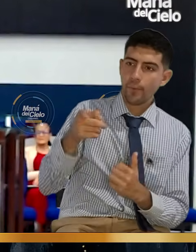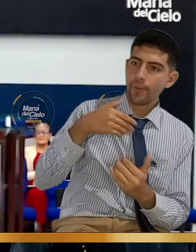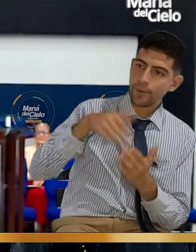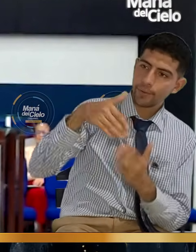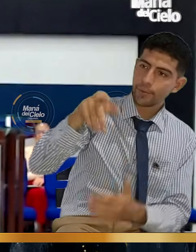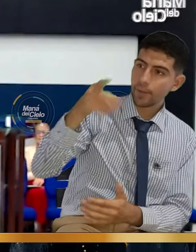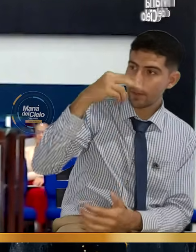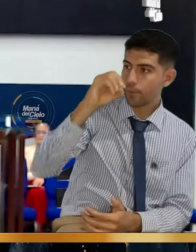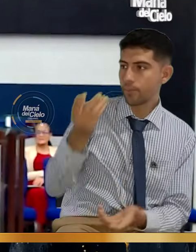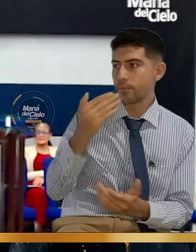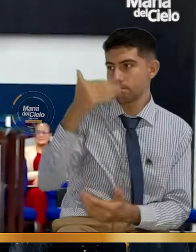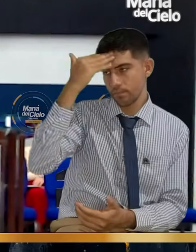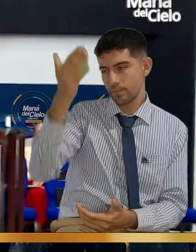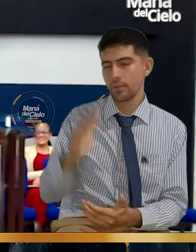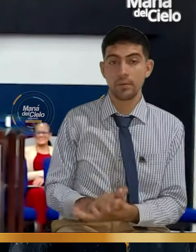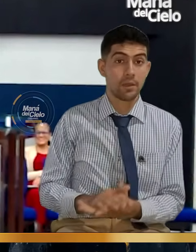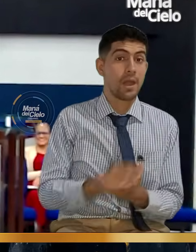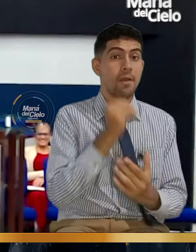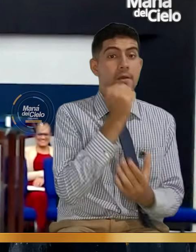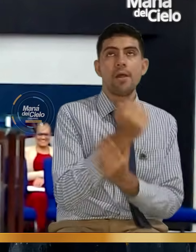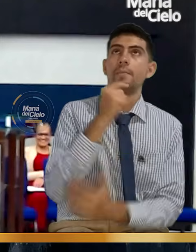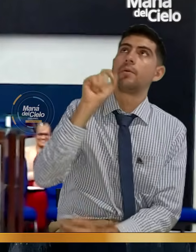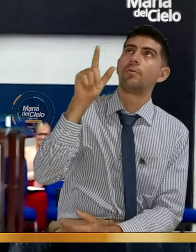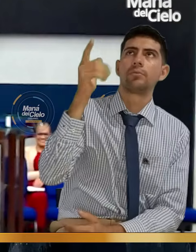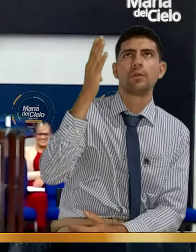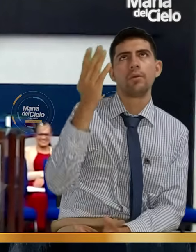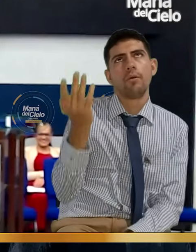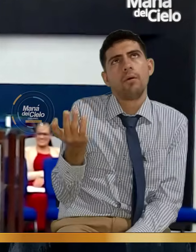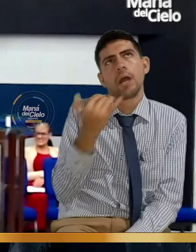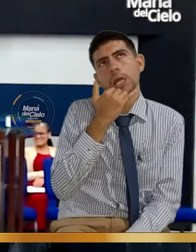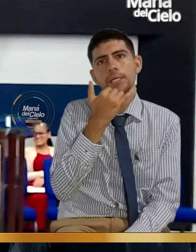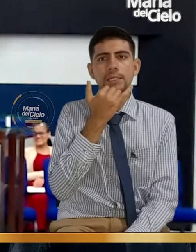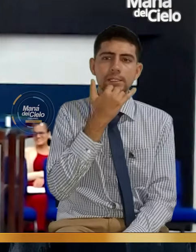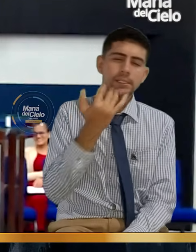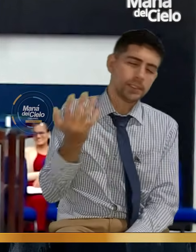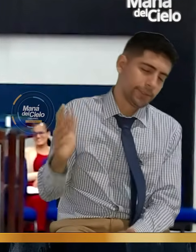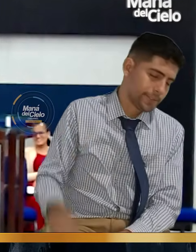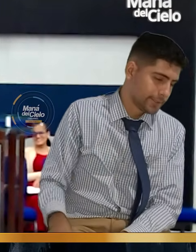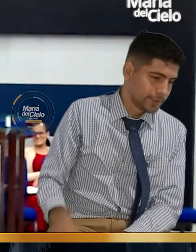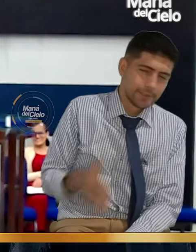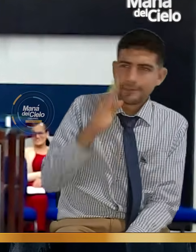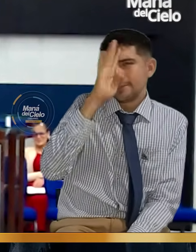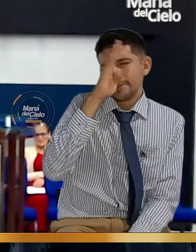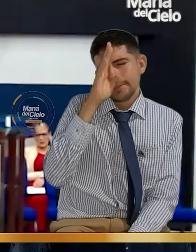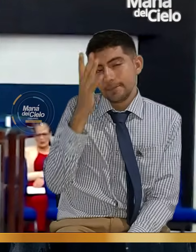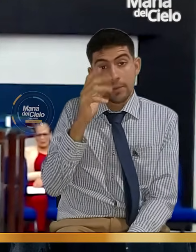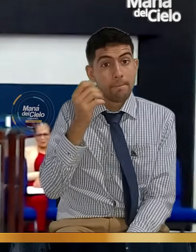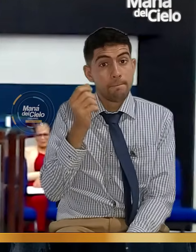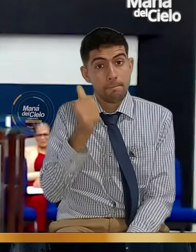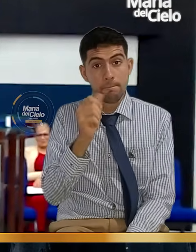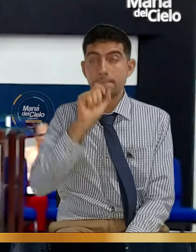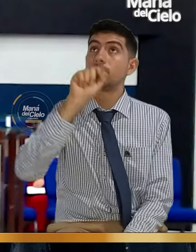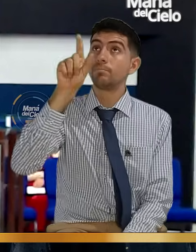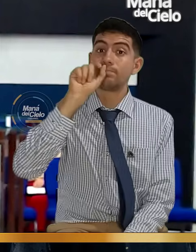pero, entonces cuando Sara te dijo que te acostaras con Agar, ahí sí, ¿no? Y ahora que te dice que lo eche, échalo. Y Abraham